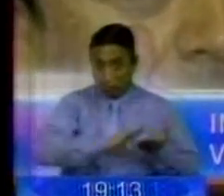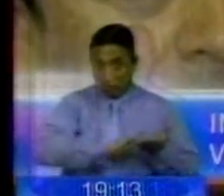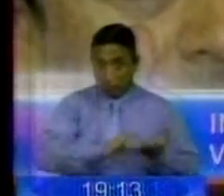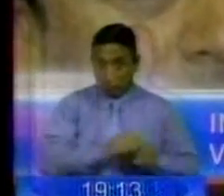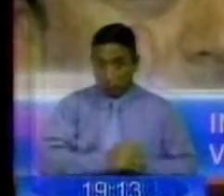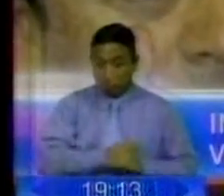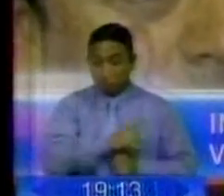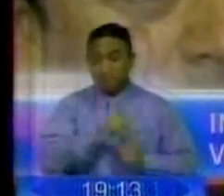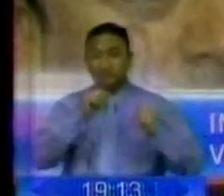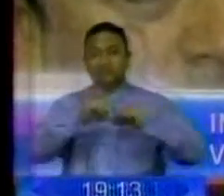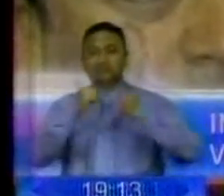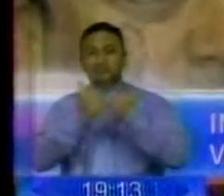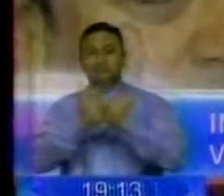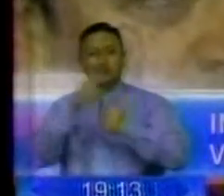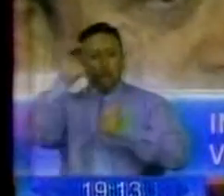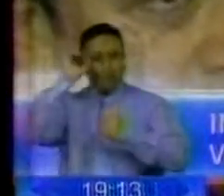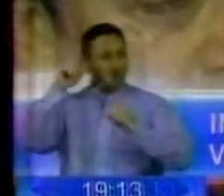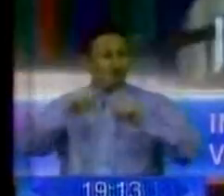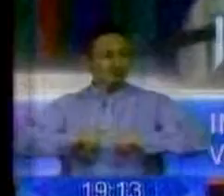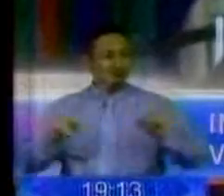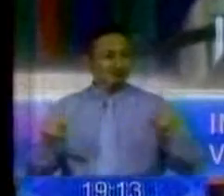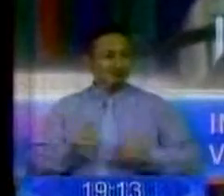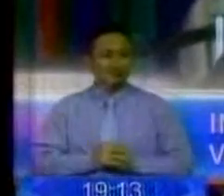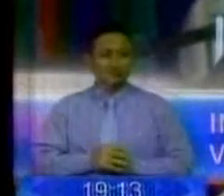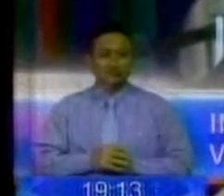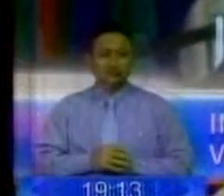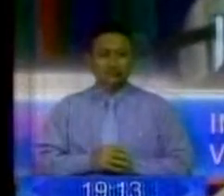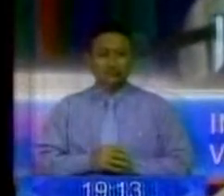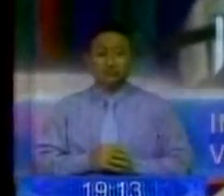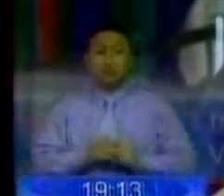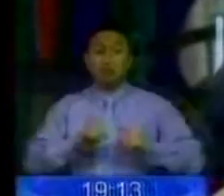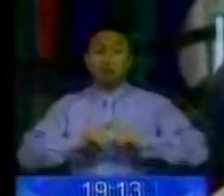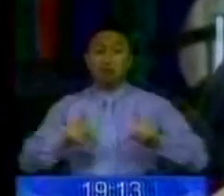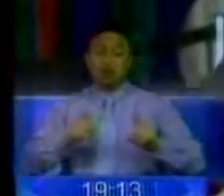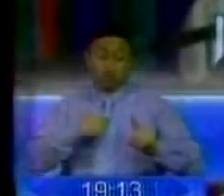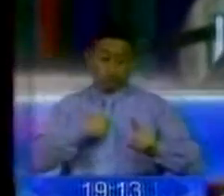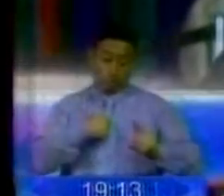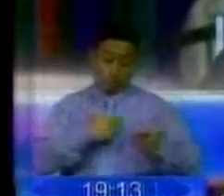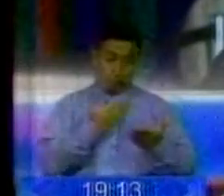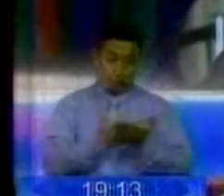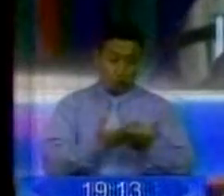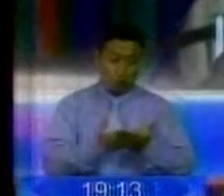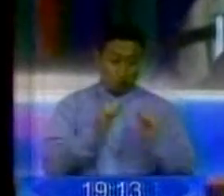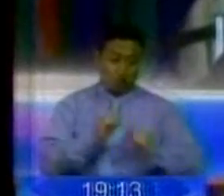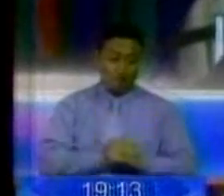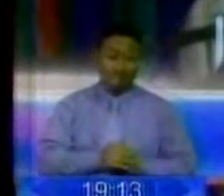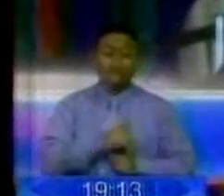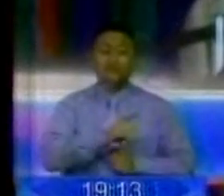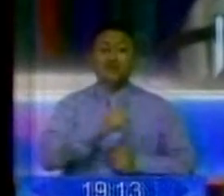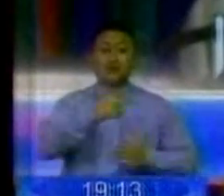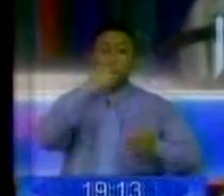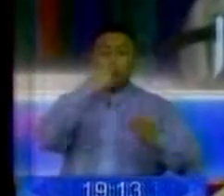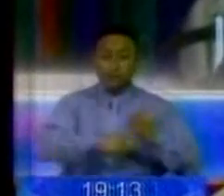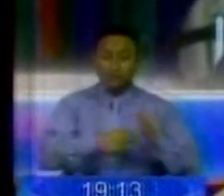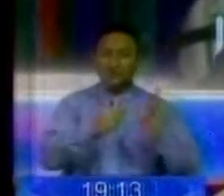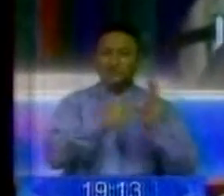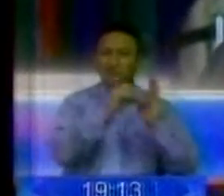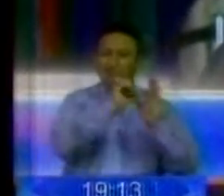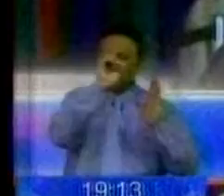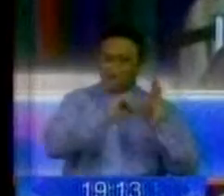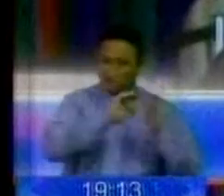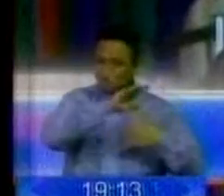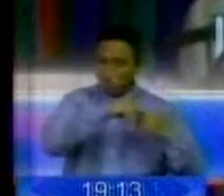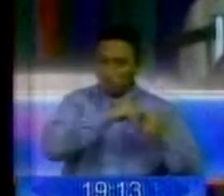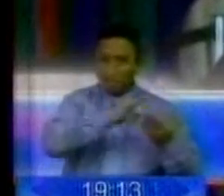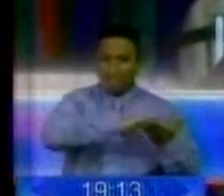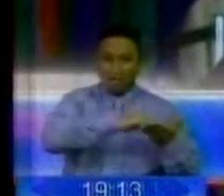legisladores tienen visiones distintas en este punto. Pero adicionalmente estoy planteando yo la remisión de las multas, intereses